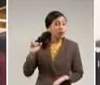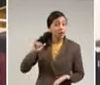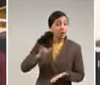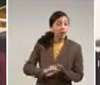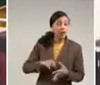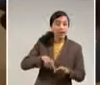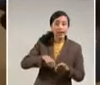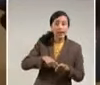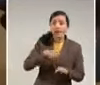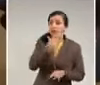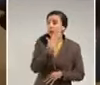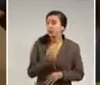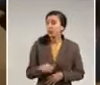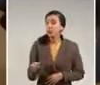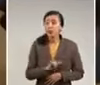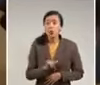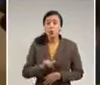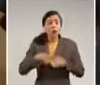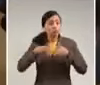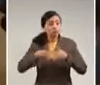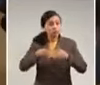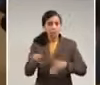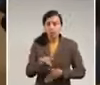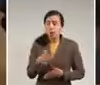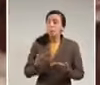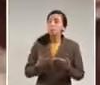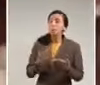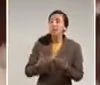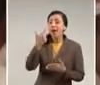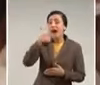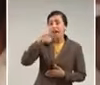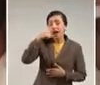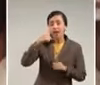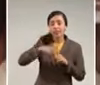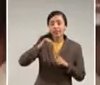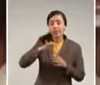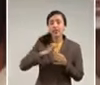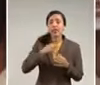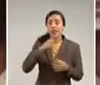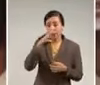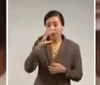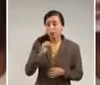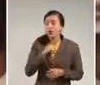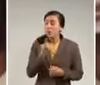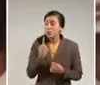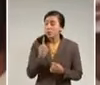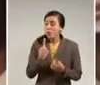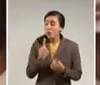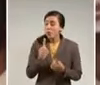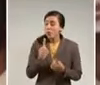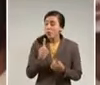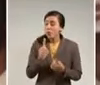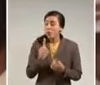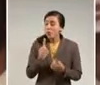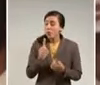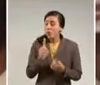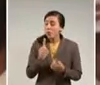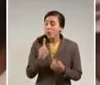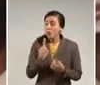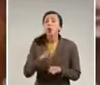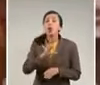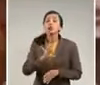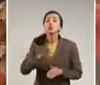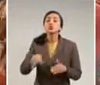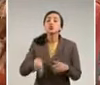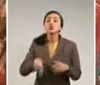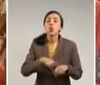por la vía aérea como marítima, se le realiza un test de antígeno y si el resultado da alterado, un PCR 48 horas después. Pero nada